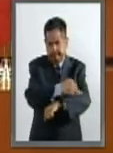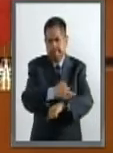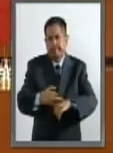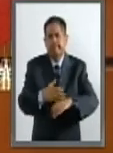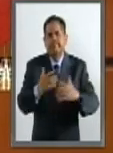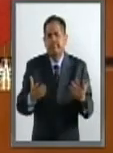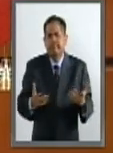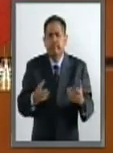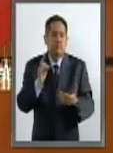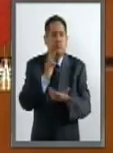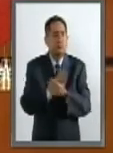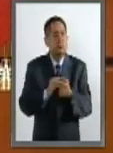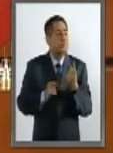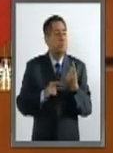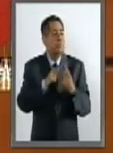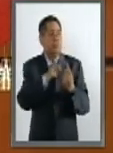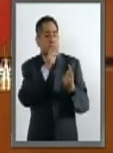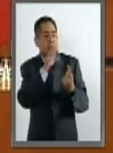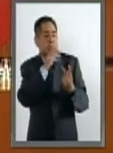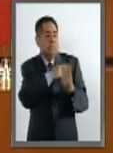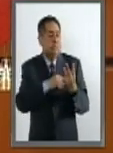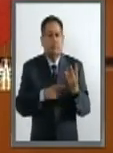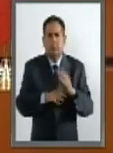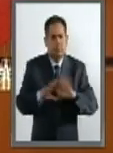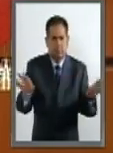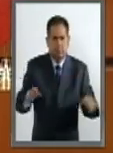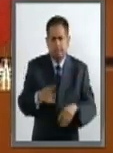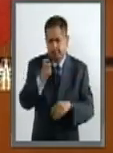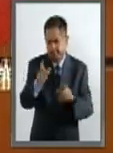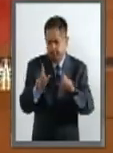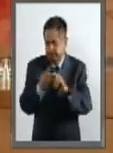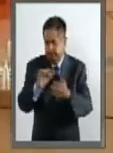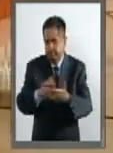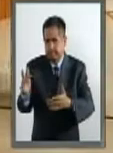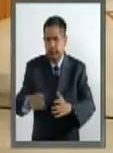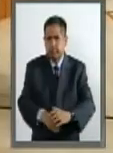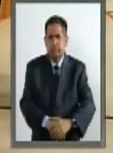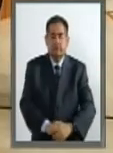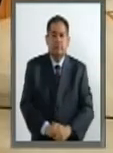no solamente un tipo de familia. Es cuanto, muchas gracias.